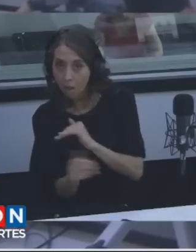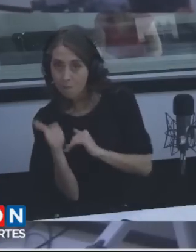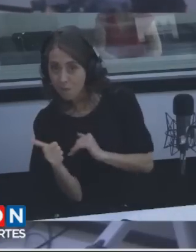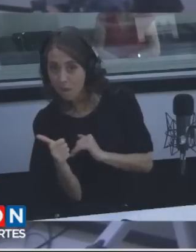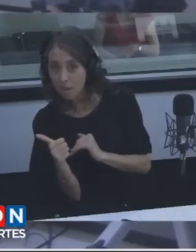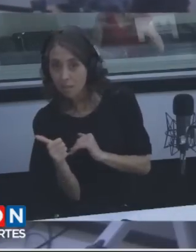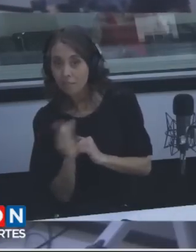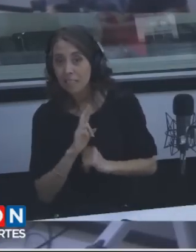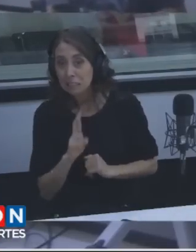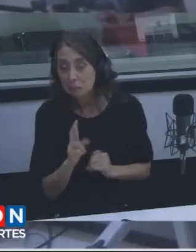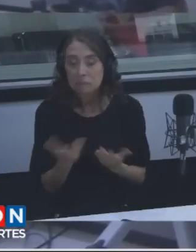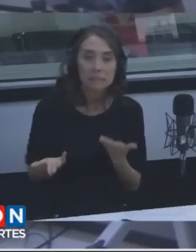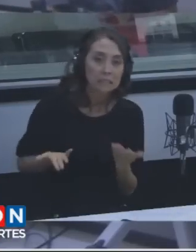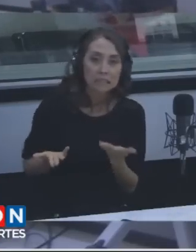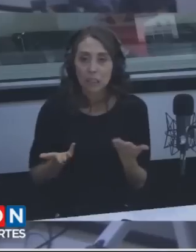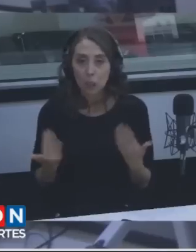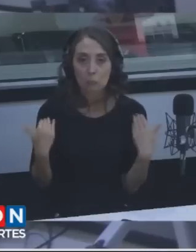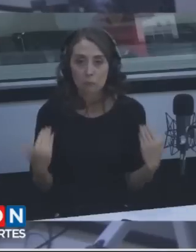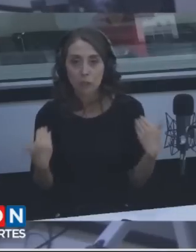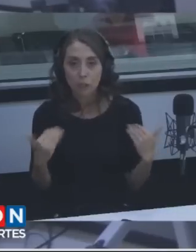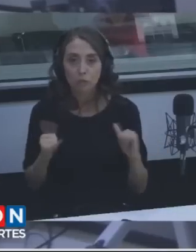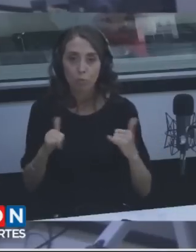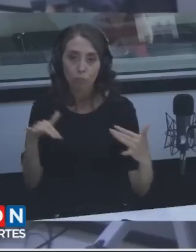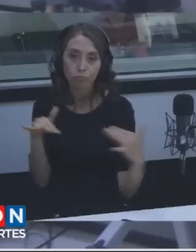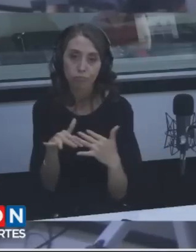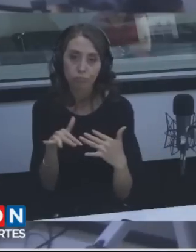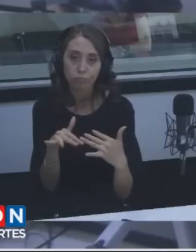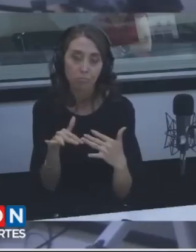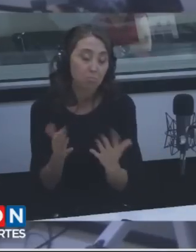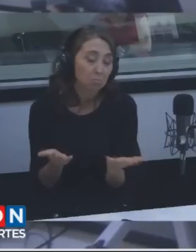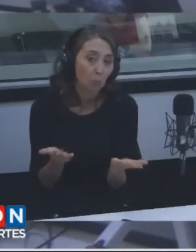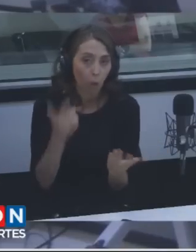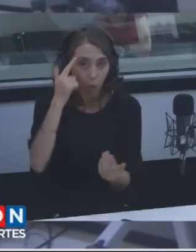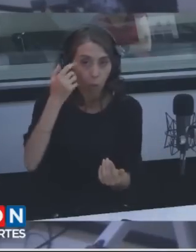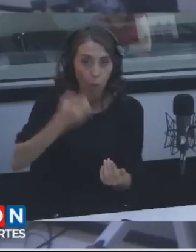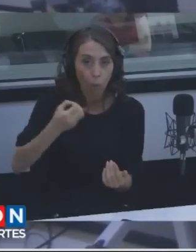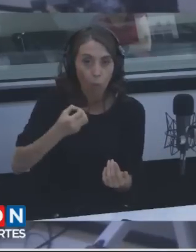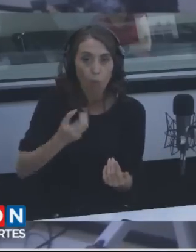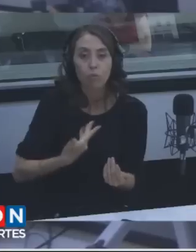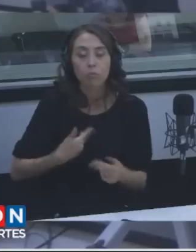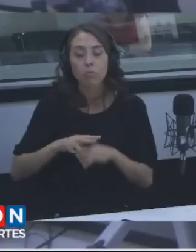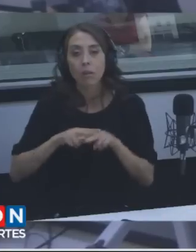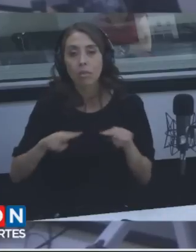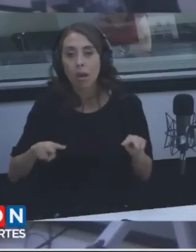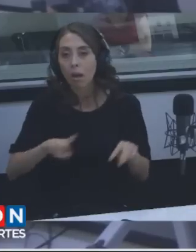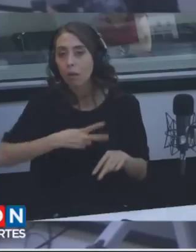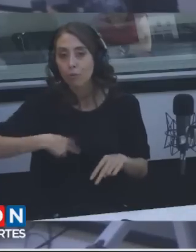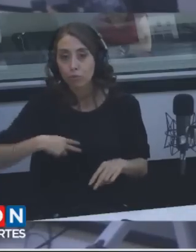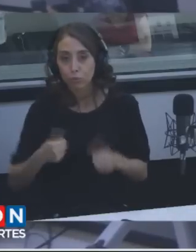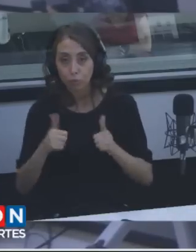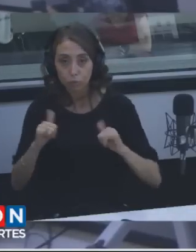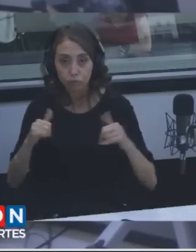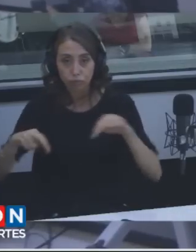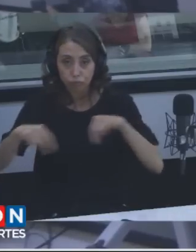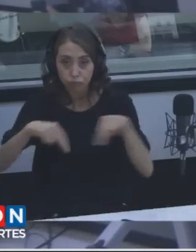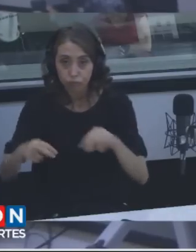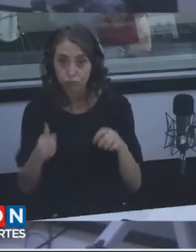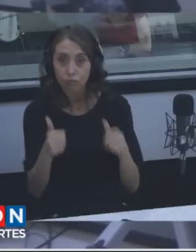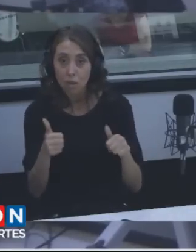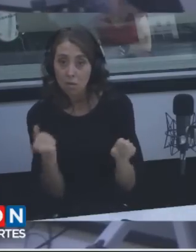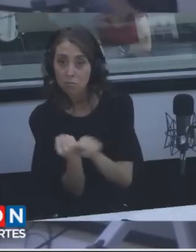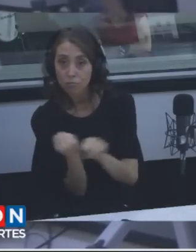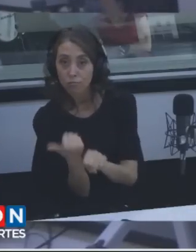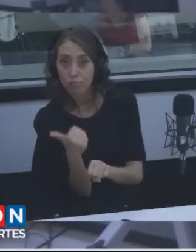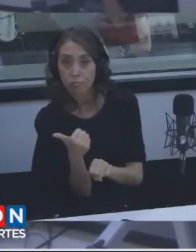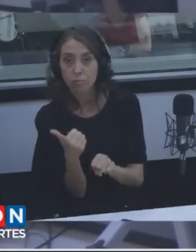bien cómo vamos a afrontar ese partido y obviamente te da esa tranquilidad de que nosotros haciendo un buen partido y haciendo nuestro trabajo